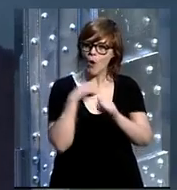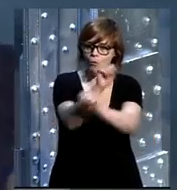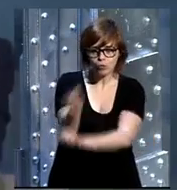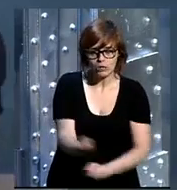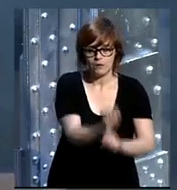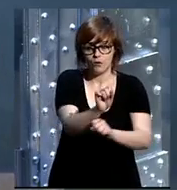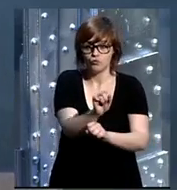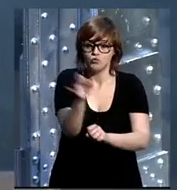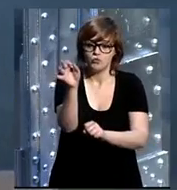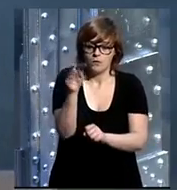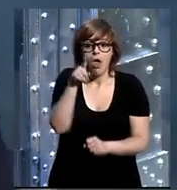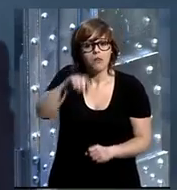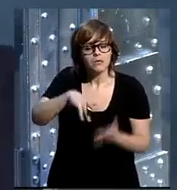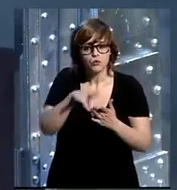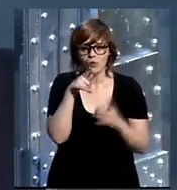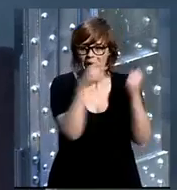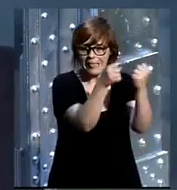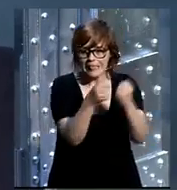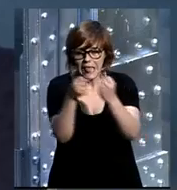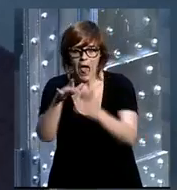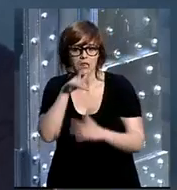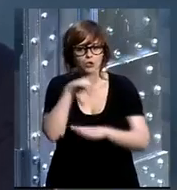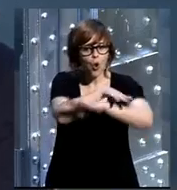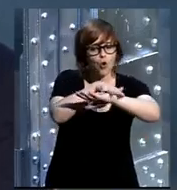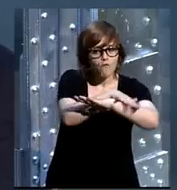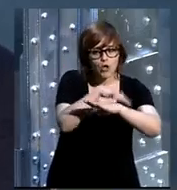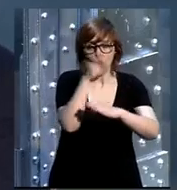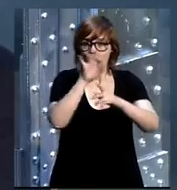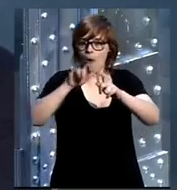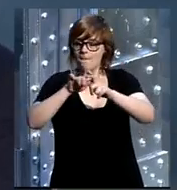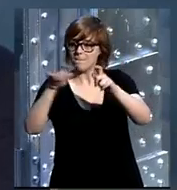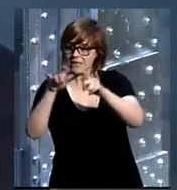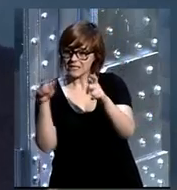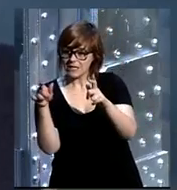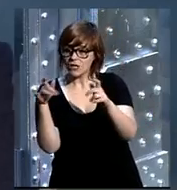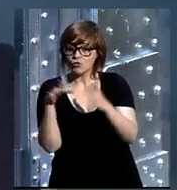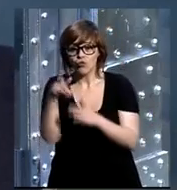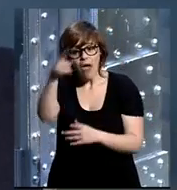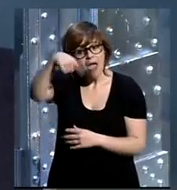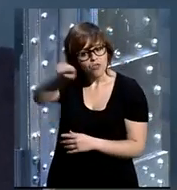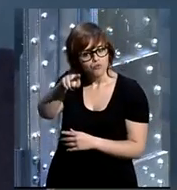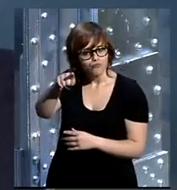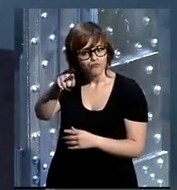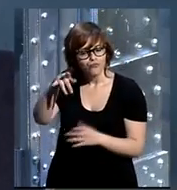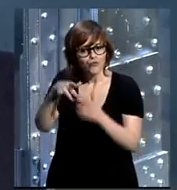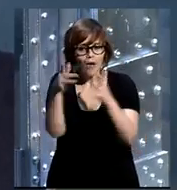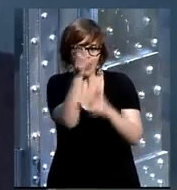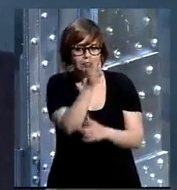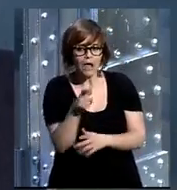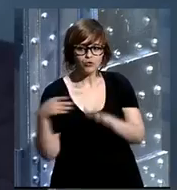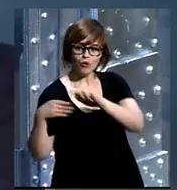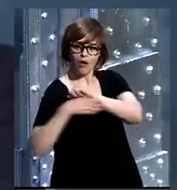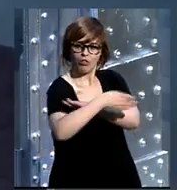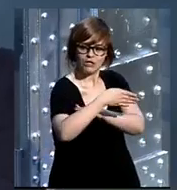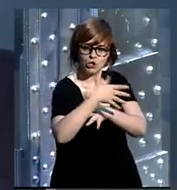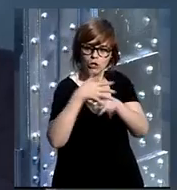aquellas entidades o aquellos gobiernos o aquellas empresas a las que no quieren que tengan acceso no lo tengan. Y esa es la paradoja, ese es